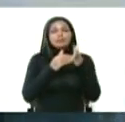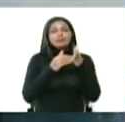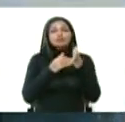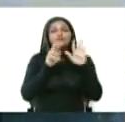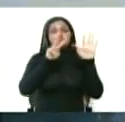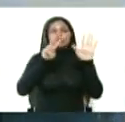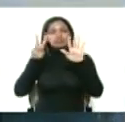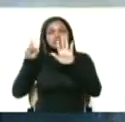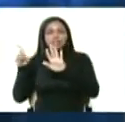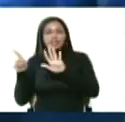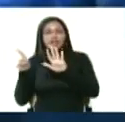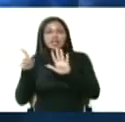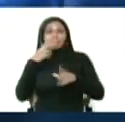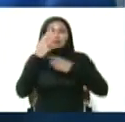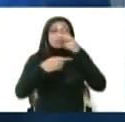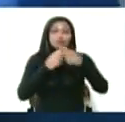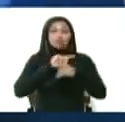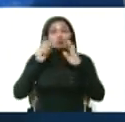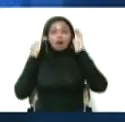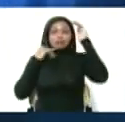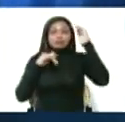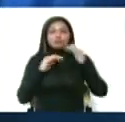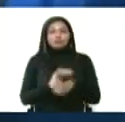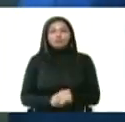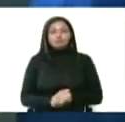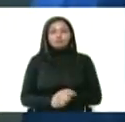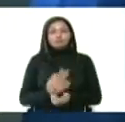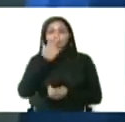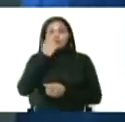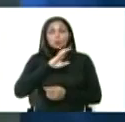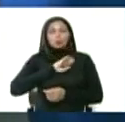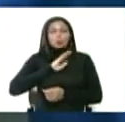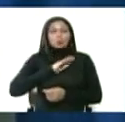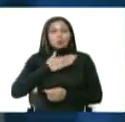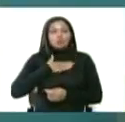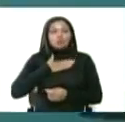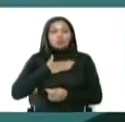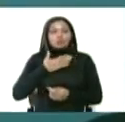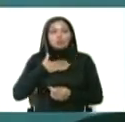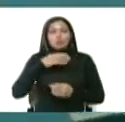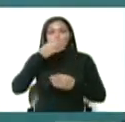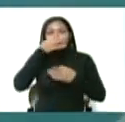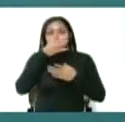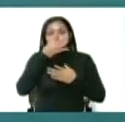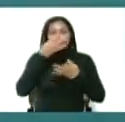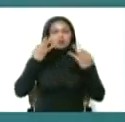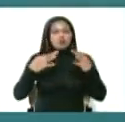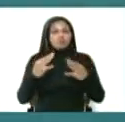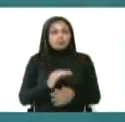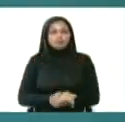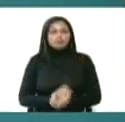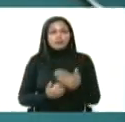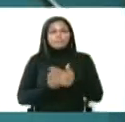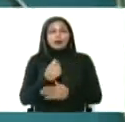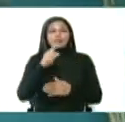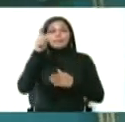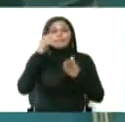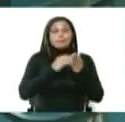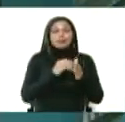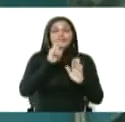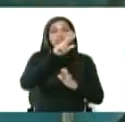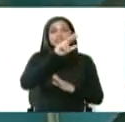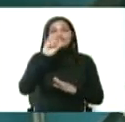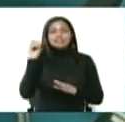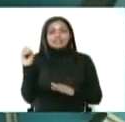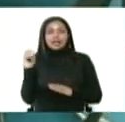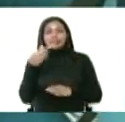8.876 visitas, de los cuales hemos atendido infecciones respiratorias agudas, gripes comunes, más de 1.300 gripes